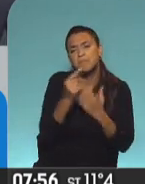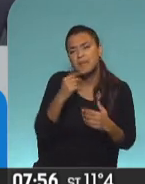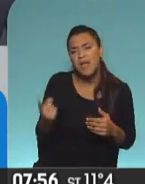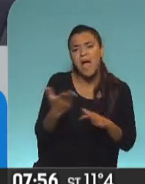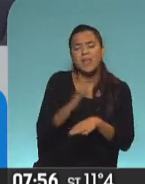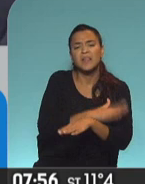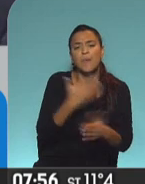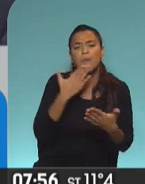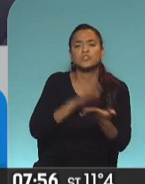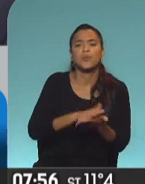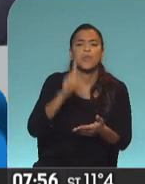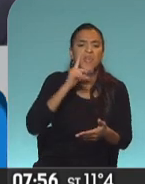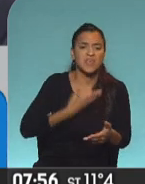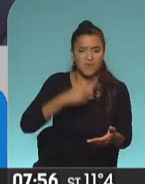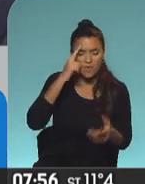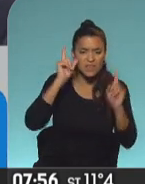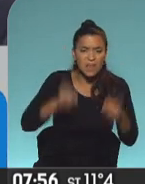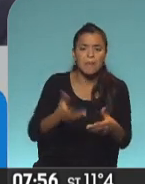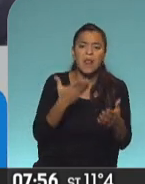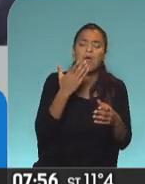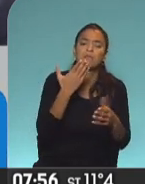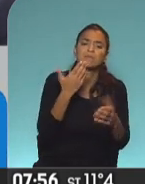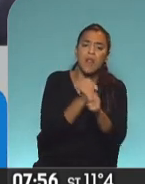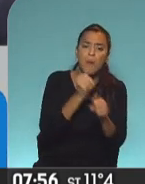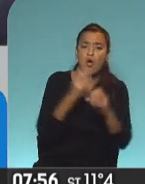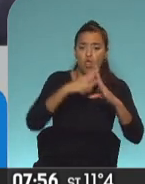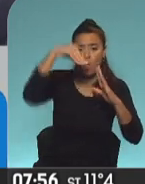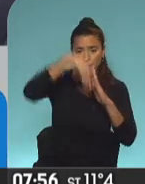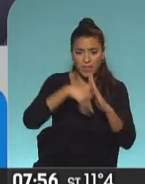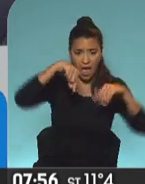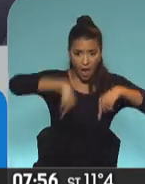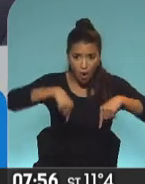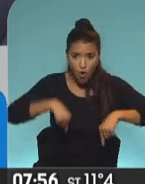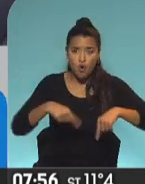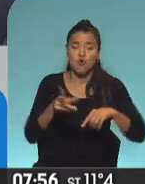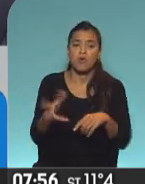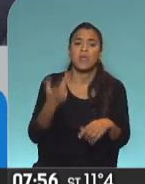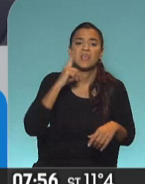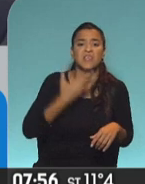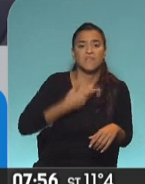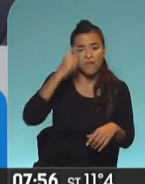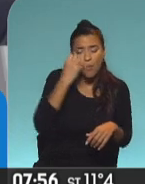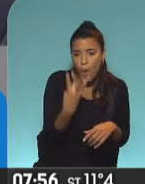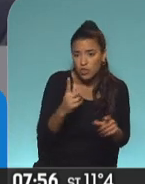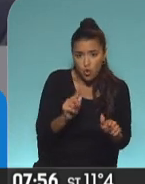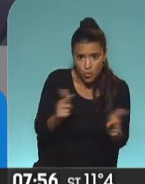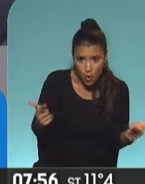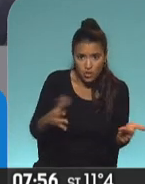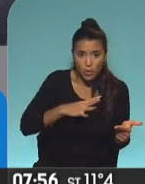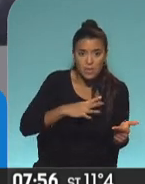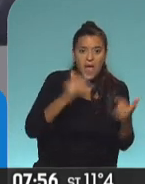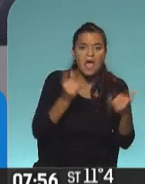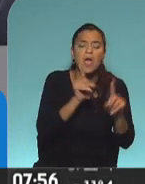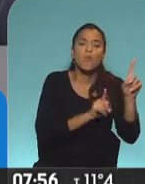hablabas del IFE y hablabas del trabajo doméstico. Ahora que en principio no habría IFE 4 y hay